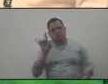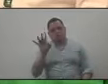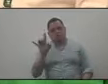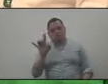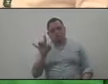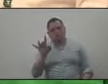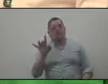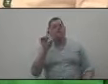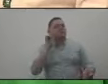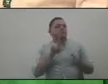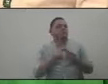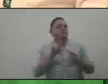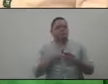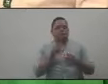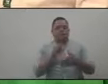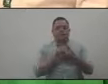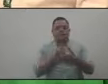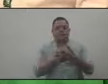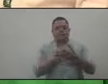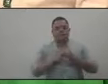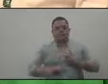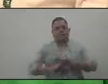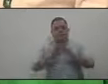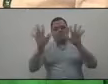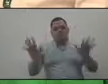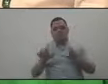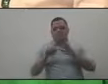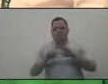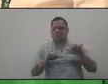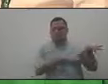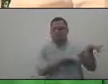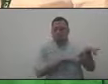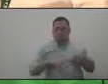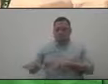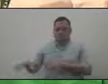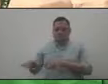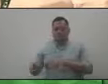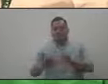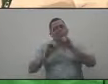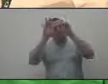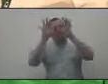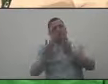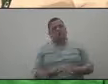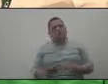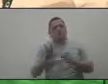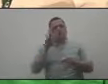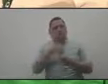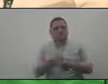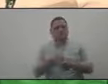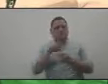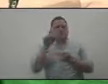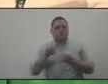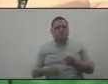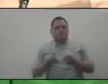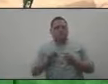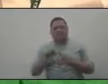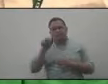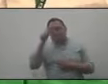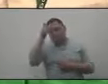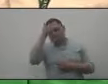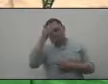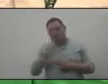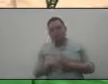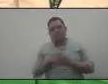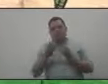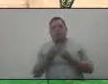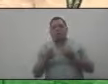Su finalidad es la búsqueda de transparencia de lo actuado y a partir de allí lograr la adopción de principios de